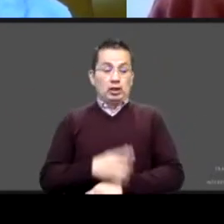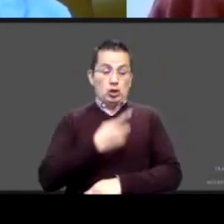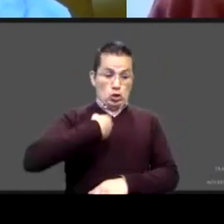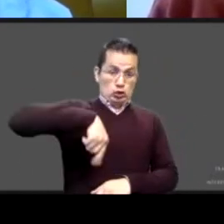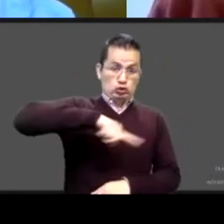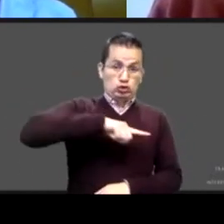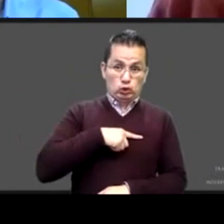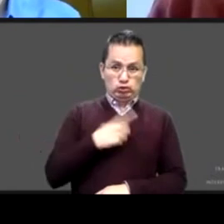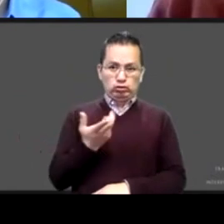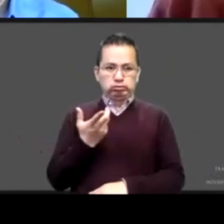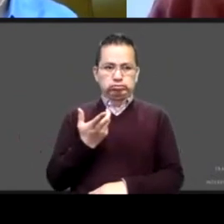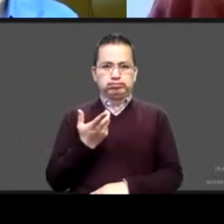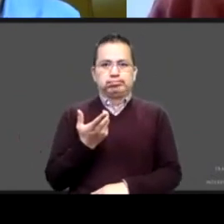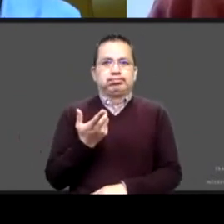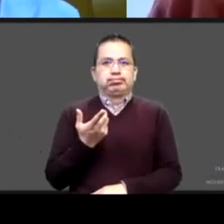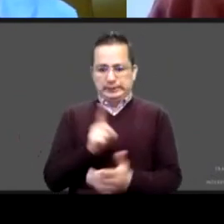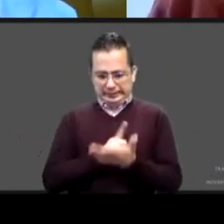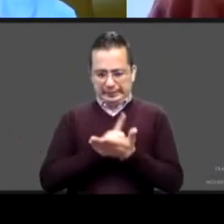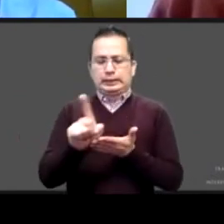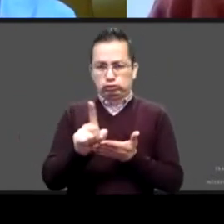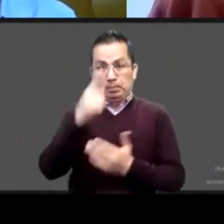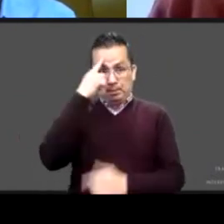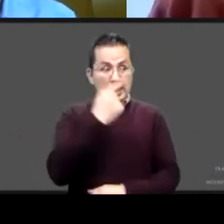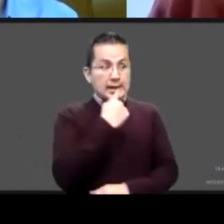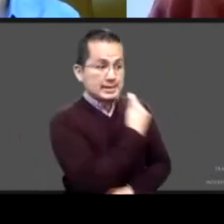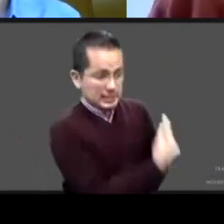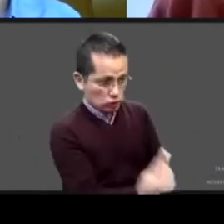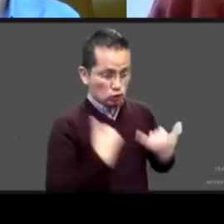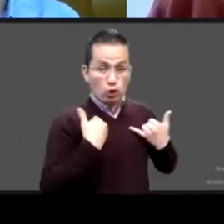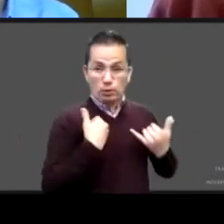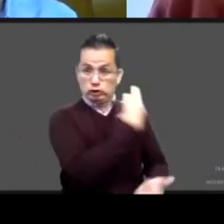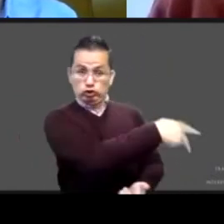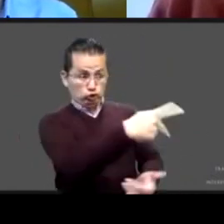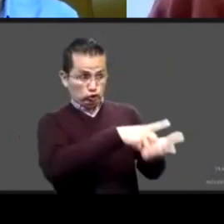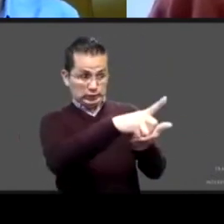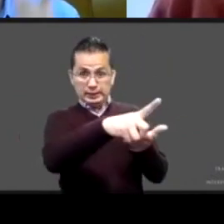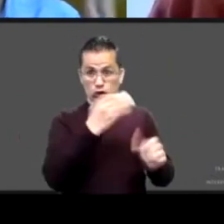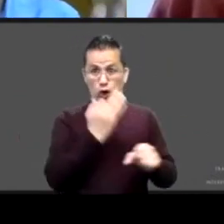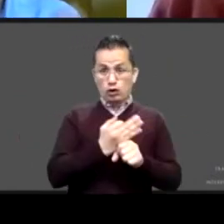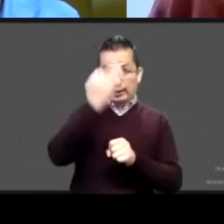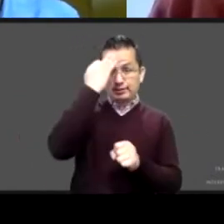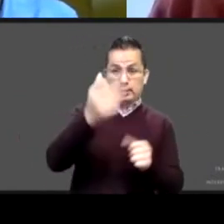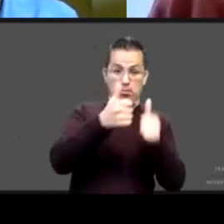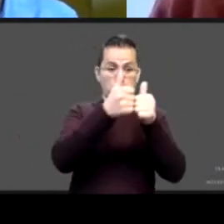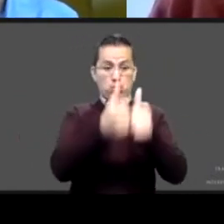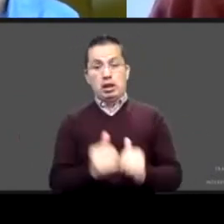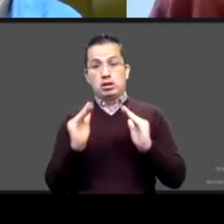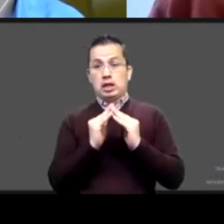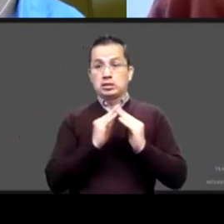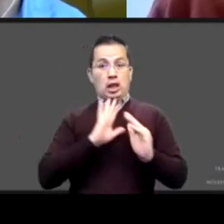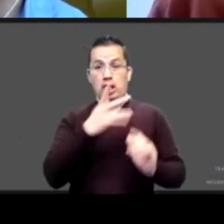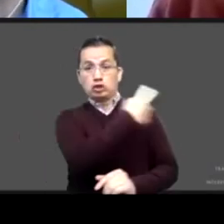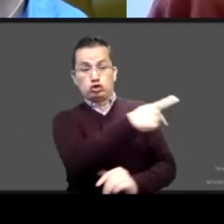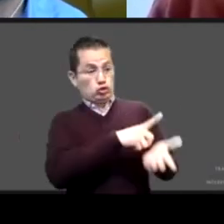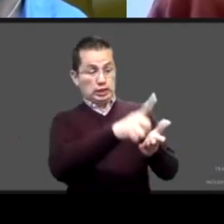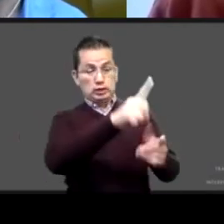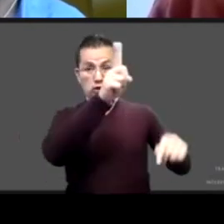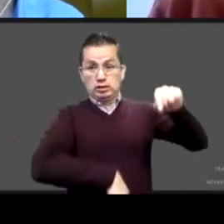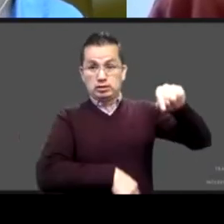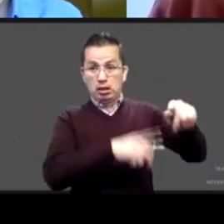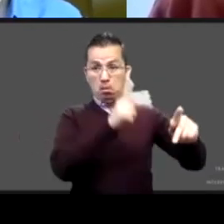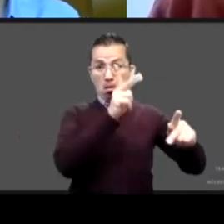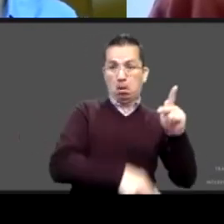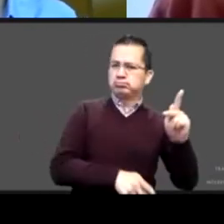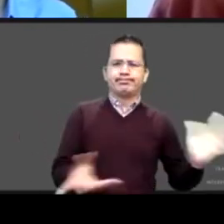van de cuarentena, tampoco deben de tener esa distancia y va a haber distancia social de sus derechos, justamente. Muy